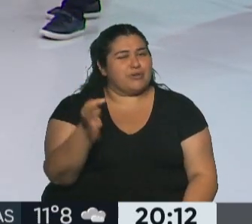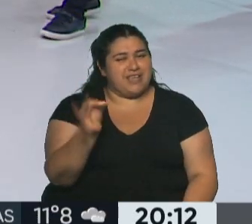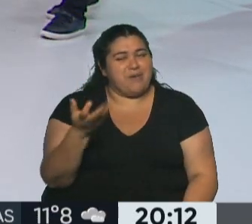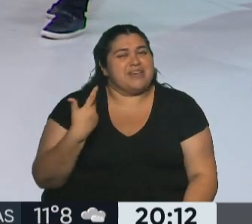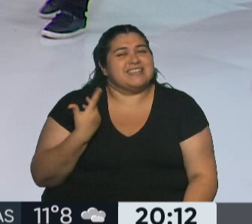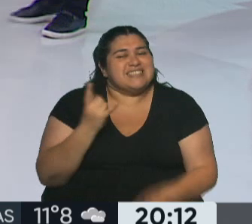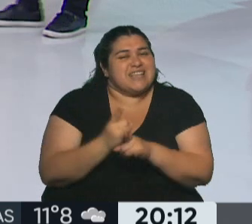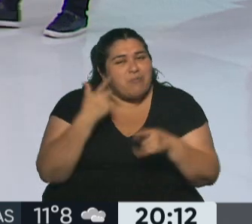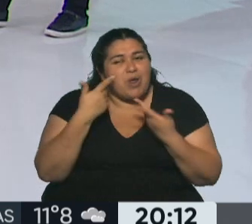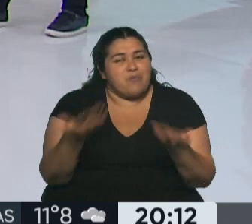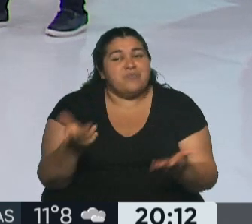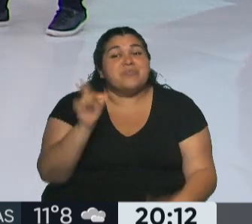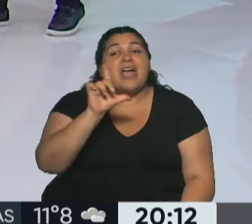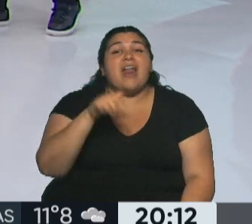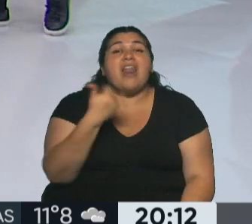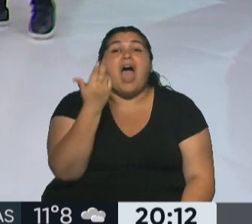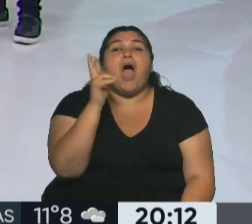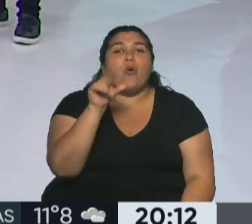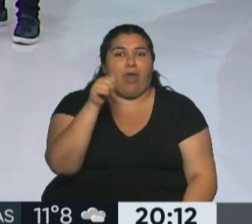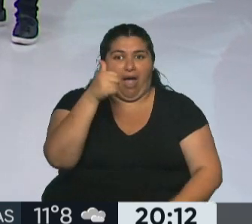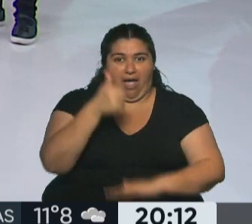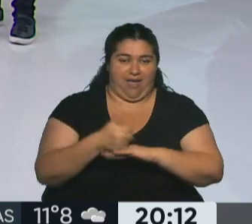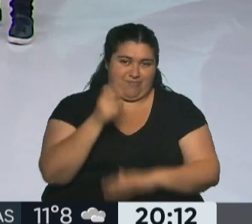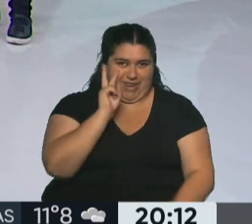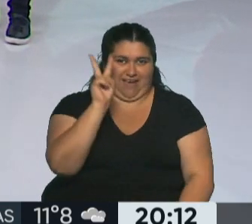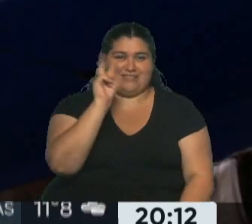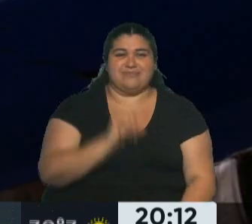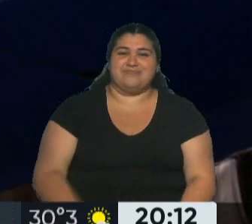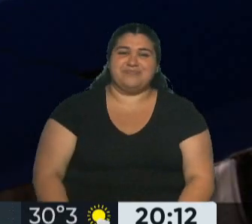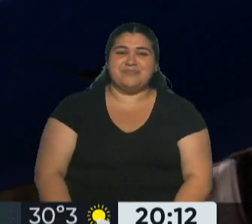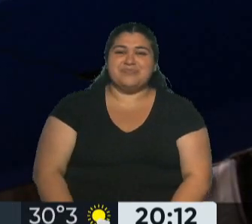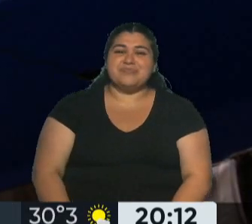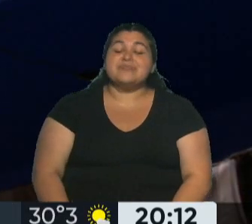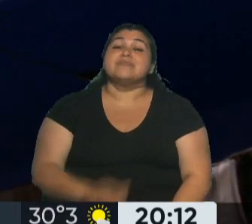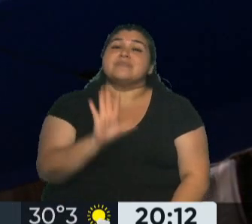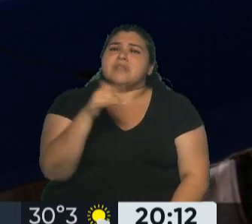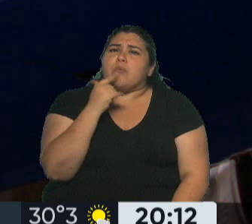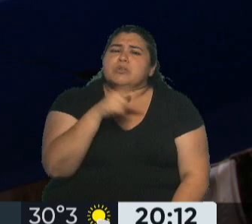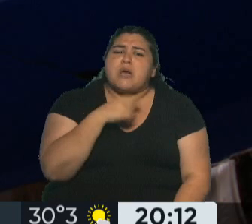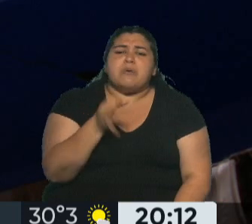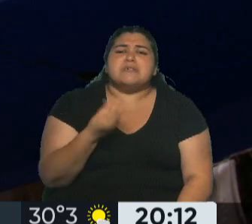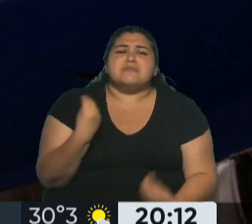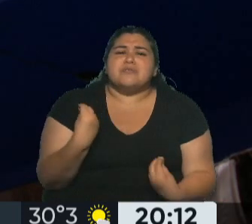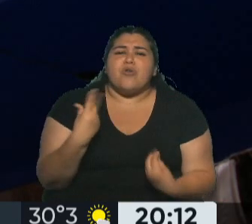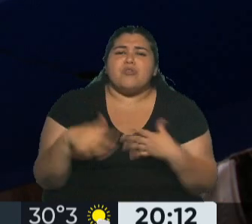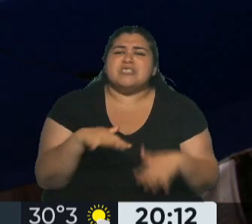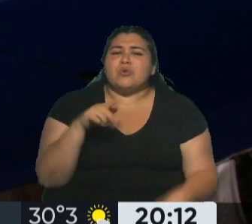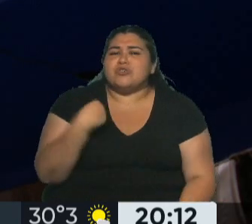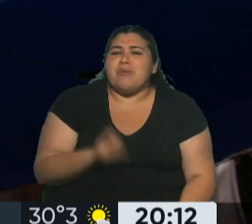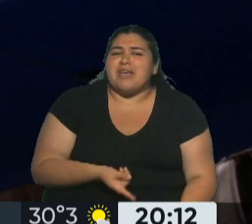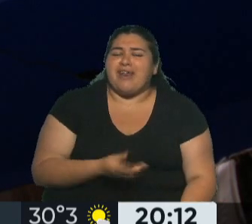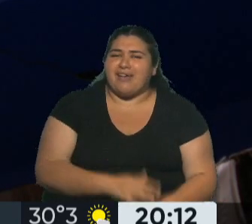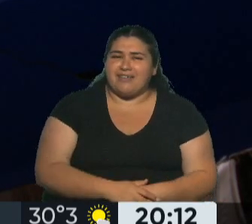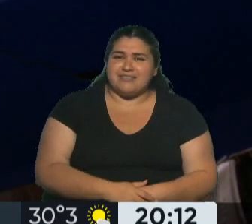no Laurita Laura mayo vamos a verlo cómo crees que va a salir todo esto no